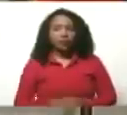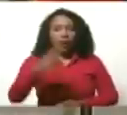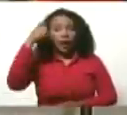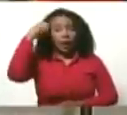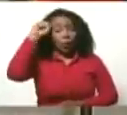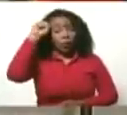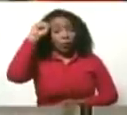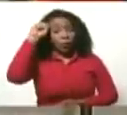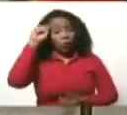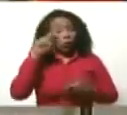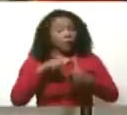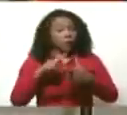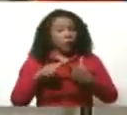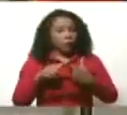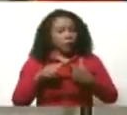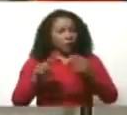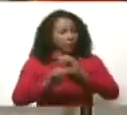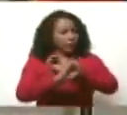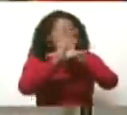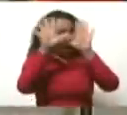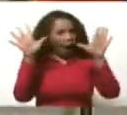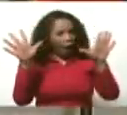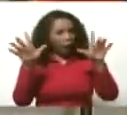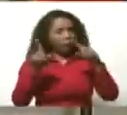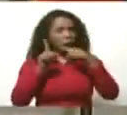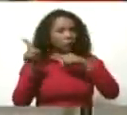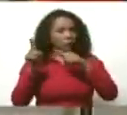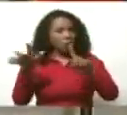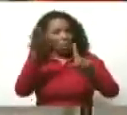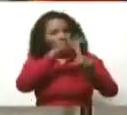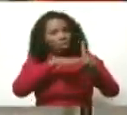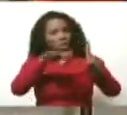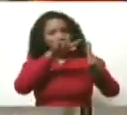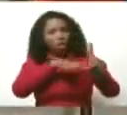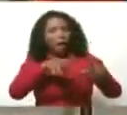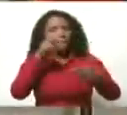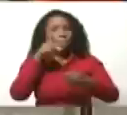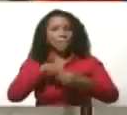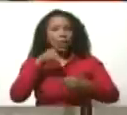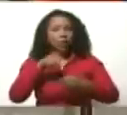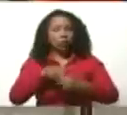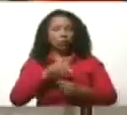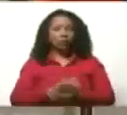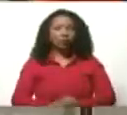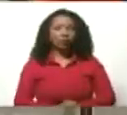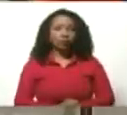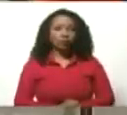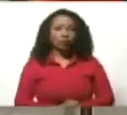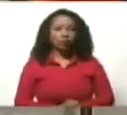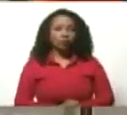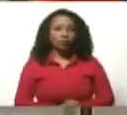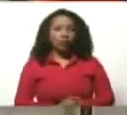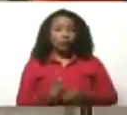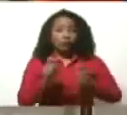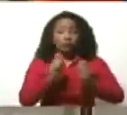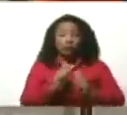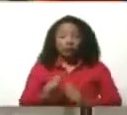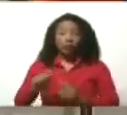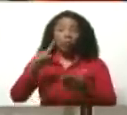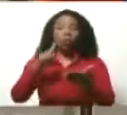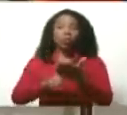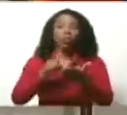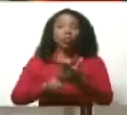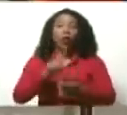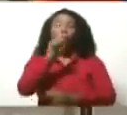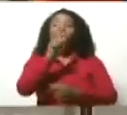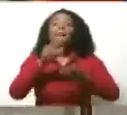Recordemos entonces en detalle que esa trama de Petro Saudí Saturn se trató del alquiler de un